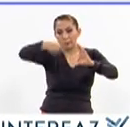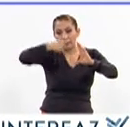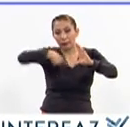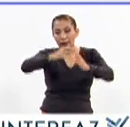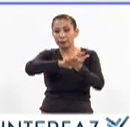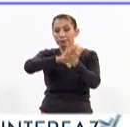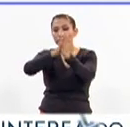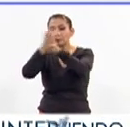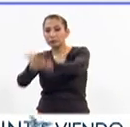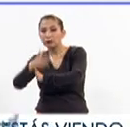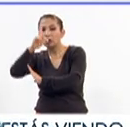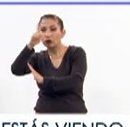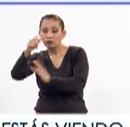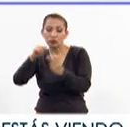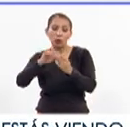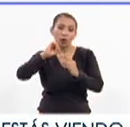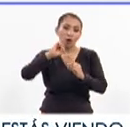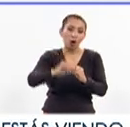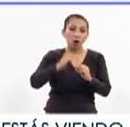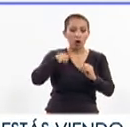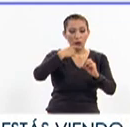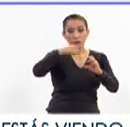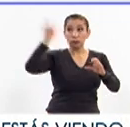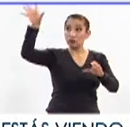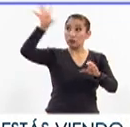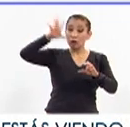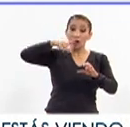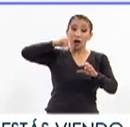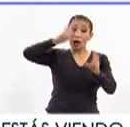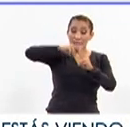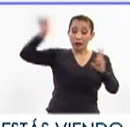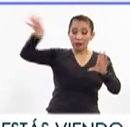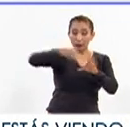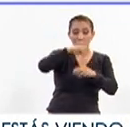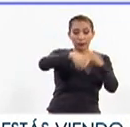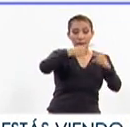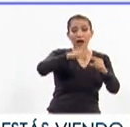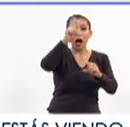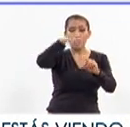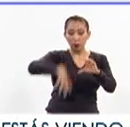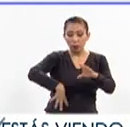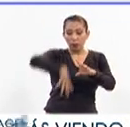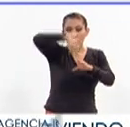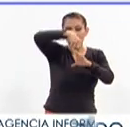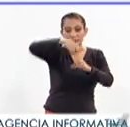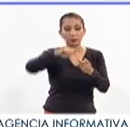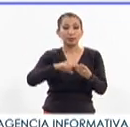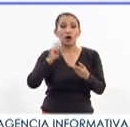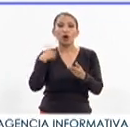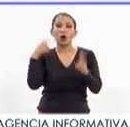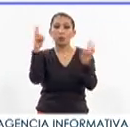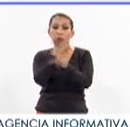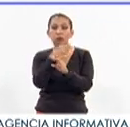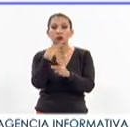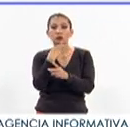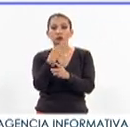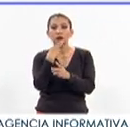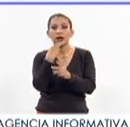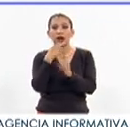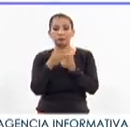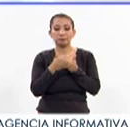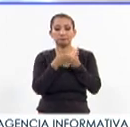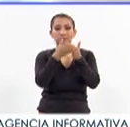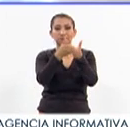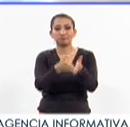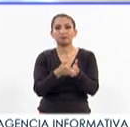produce electricidad, o que hace girar una bomba y puede subir agua, por ejemplo, o la energía eólica que se utiliza en los barcos